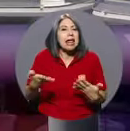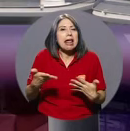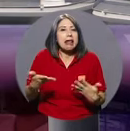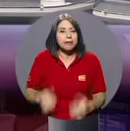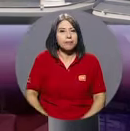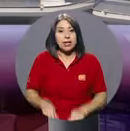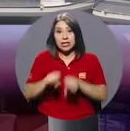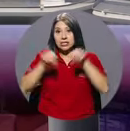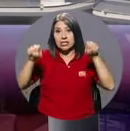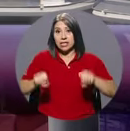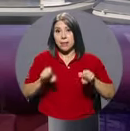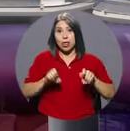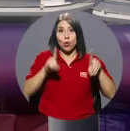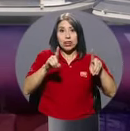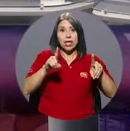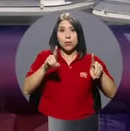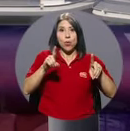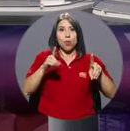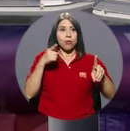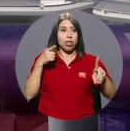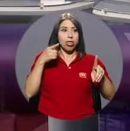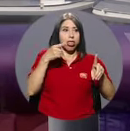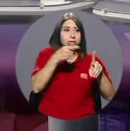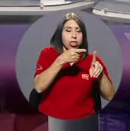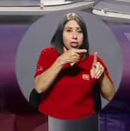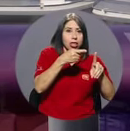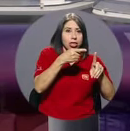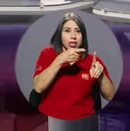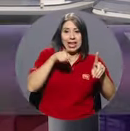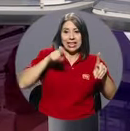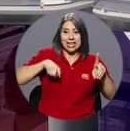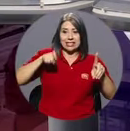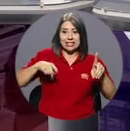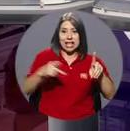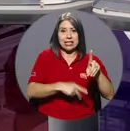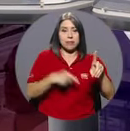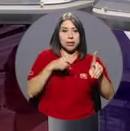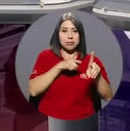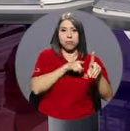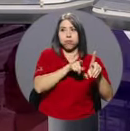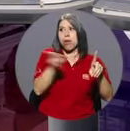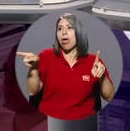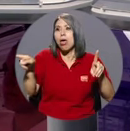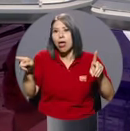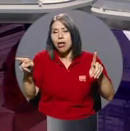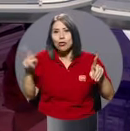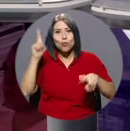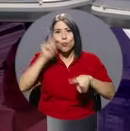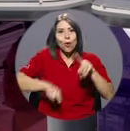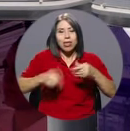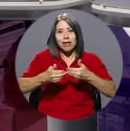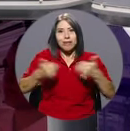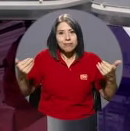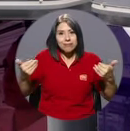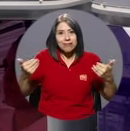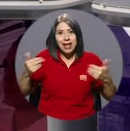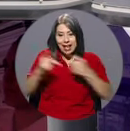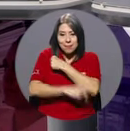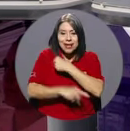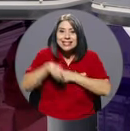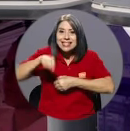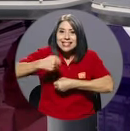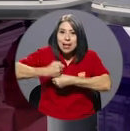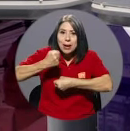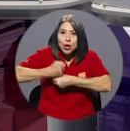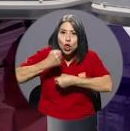¿verdad? No puede el sistema educativo ir por una ruta y las necesidades del país de contar con mano de obra calificada para poder